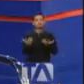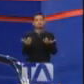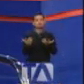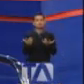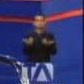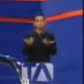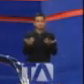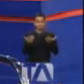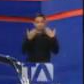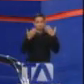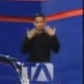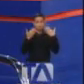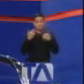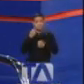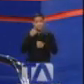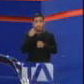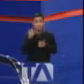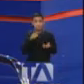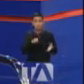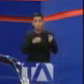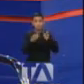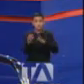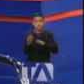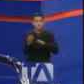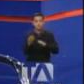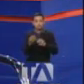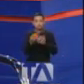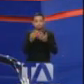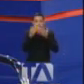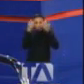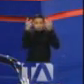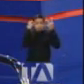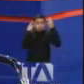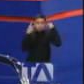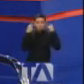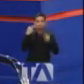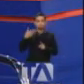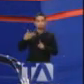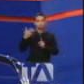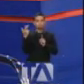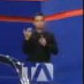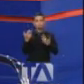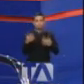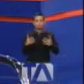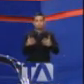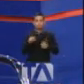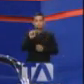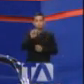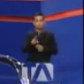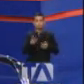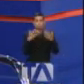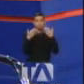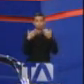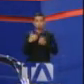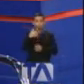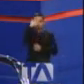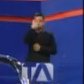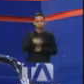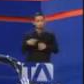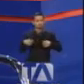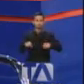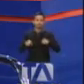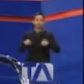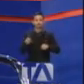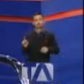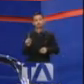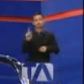puerto principal, donde un hombre fue asesinado al interior de una peluquería en Las Malvinas, en el sur de Guayaquil. Según testigos, un sujeto llegó en motocicleta